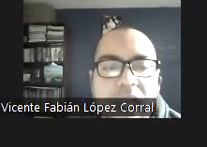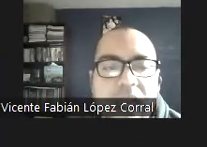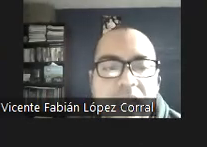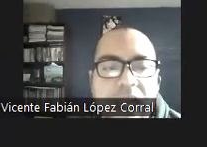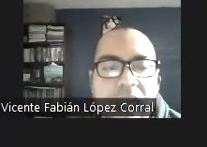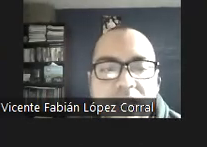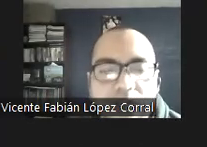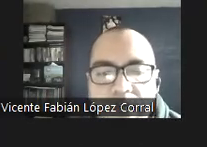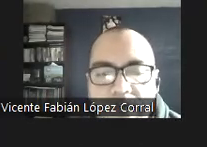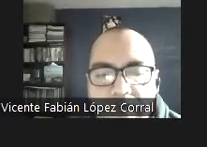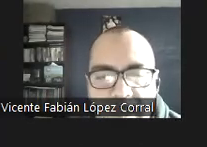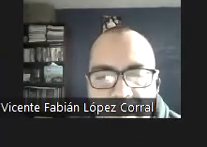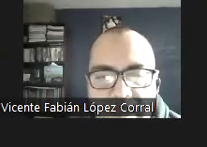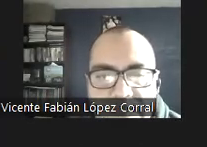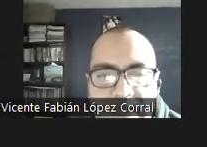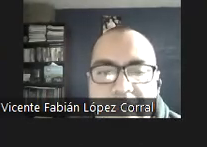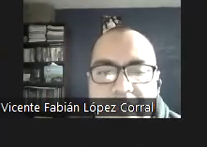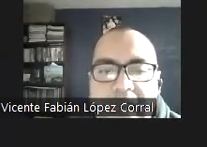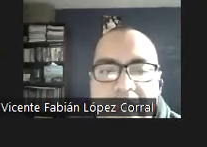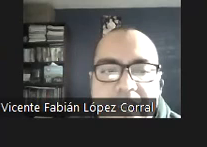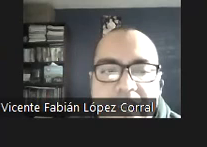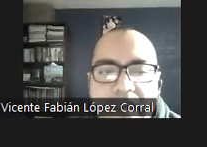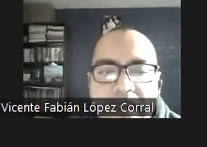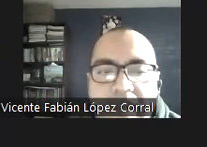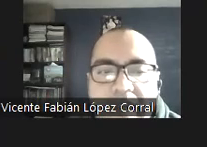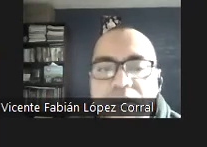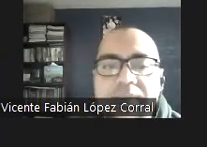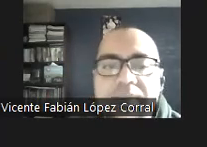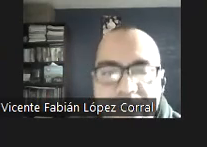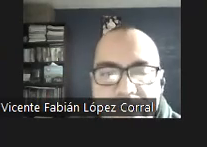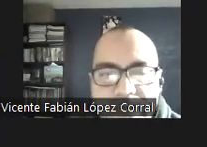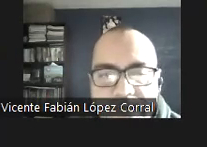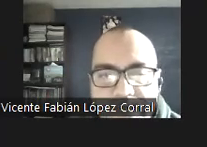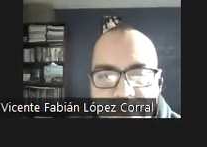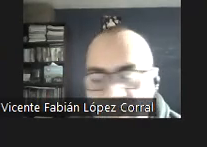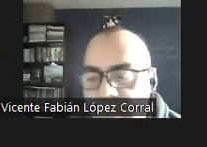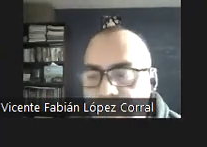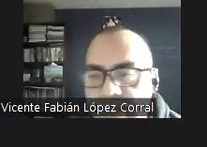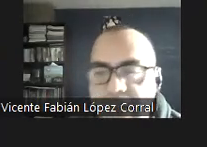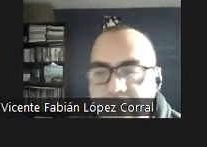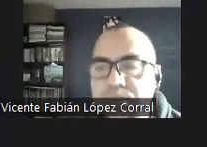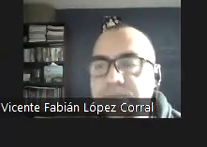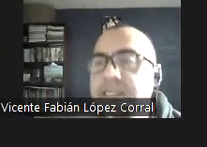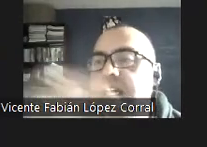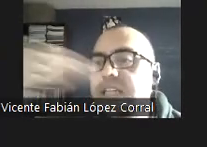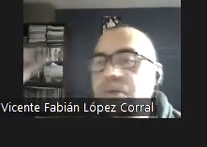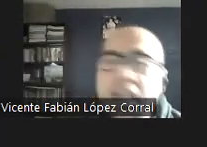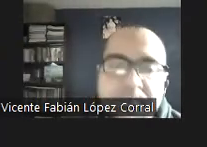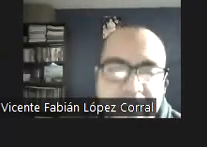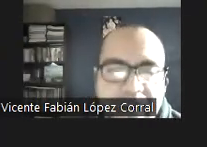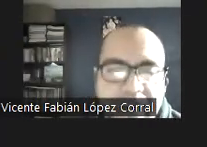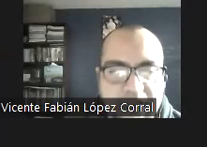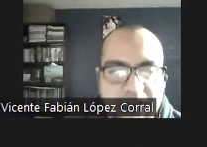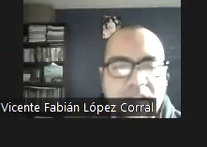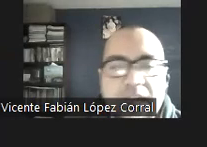es un especie de ya no elevado es como una especie de